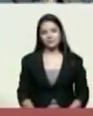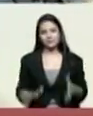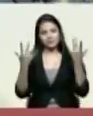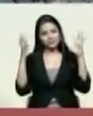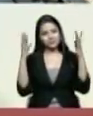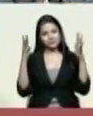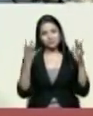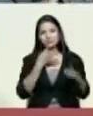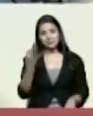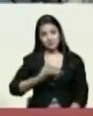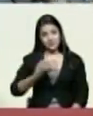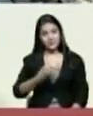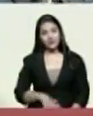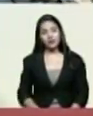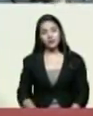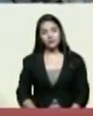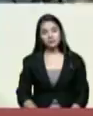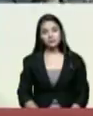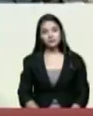Esa es la verdad.